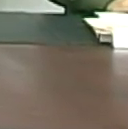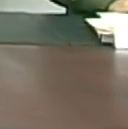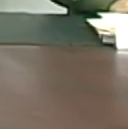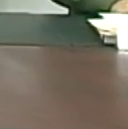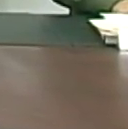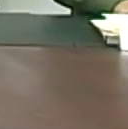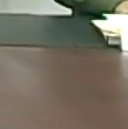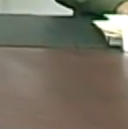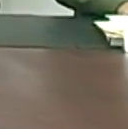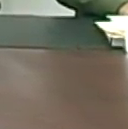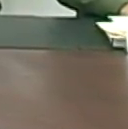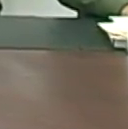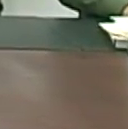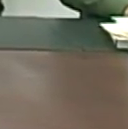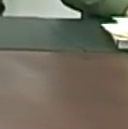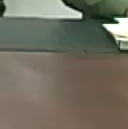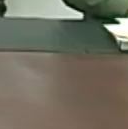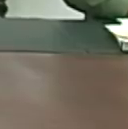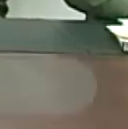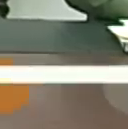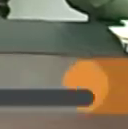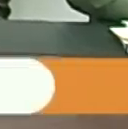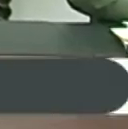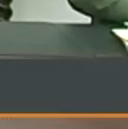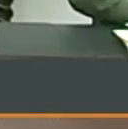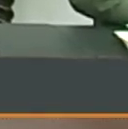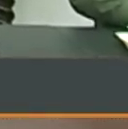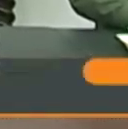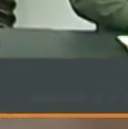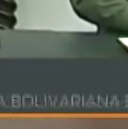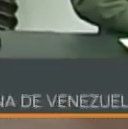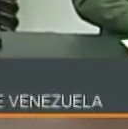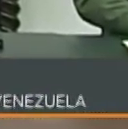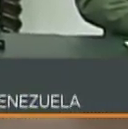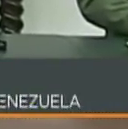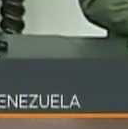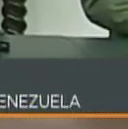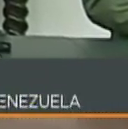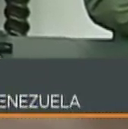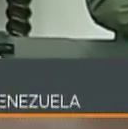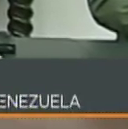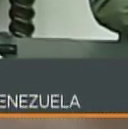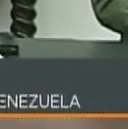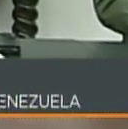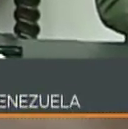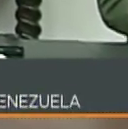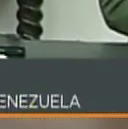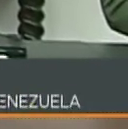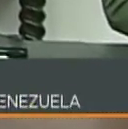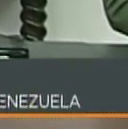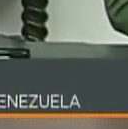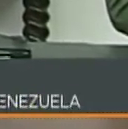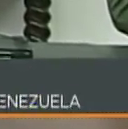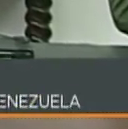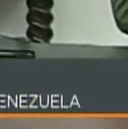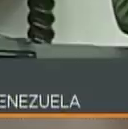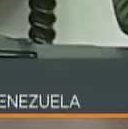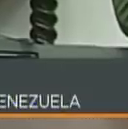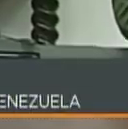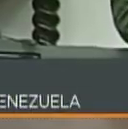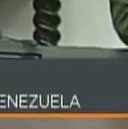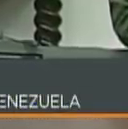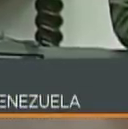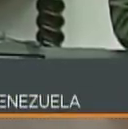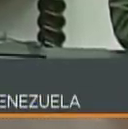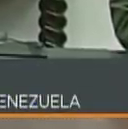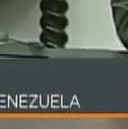trabajo y con mucho optimismo, con mucha esperanza, con mucho amor, con mucha decisión, mucha voluntad de trabajo,